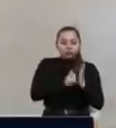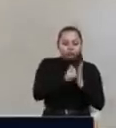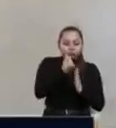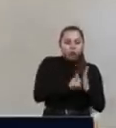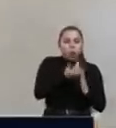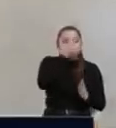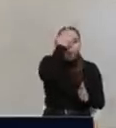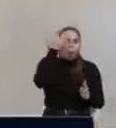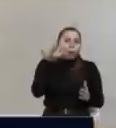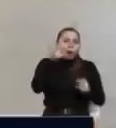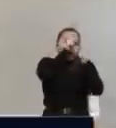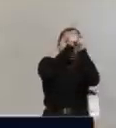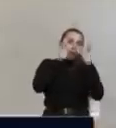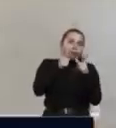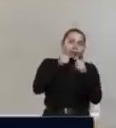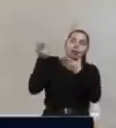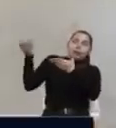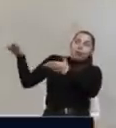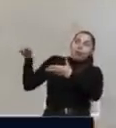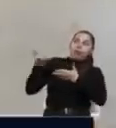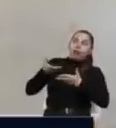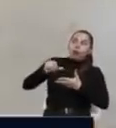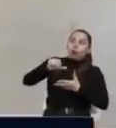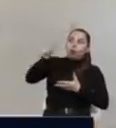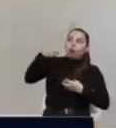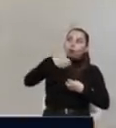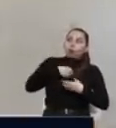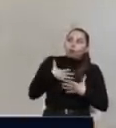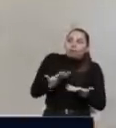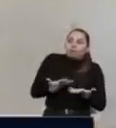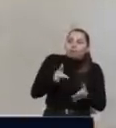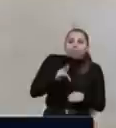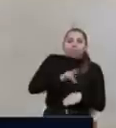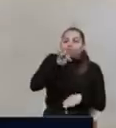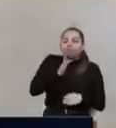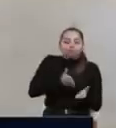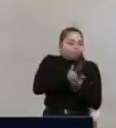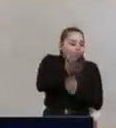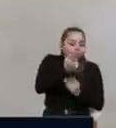porque el Estado no les ha dado una oportunidad diferente,